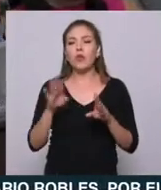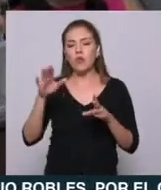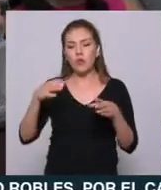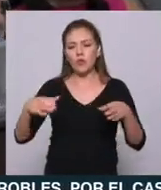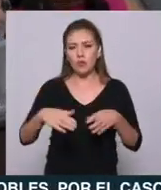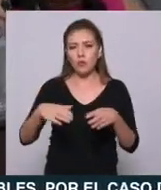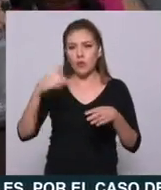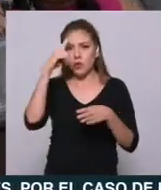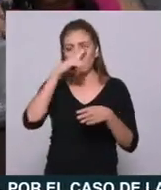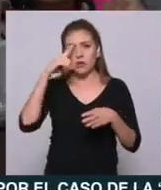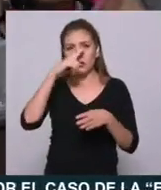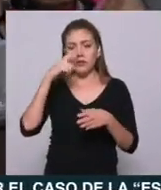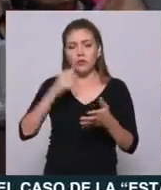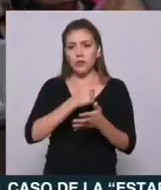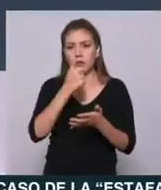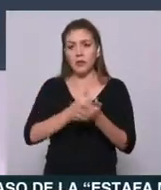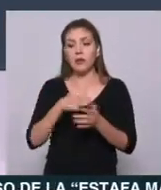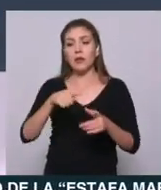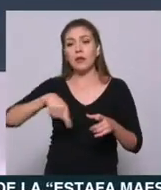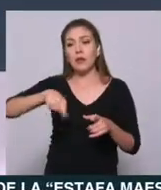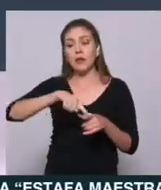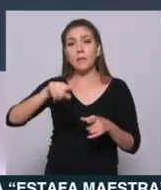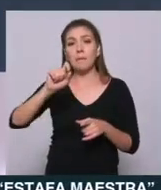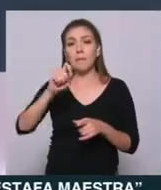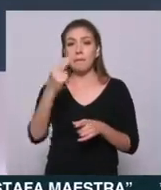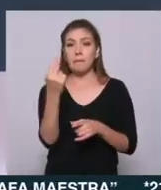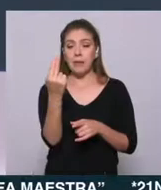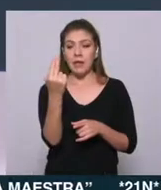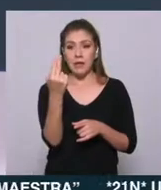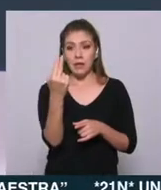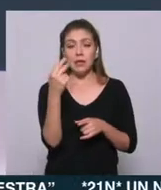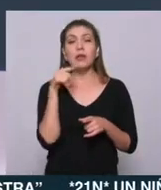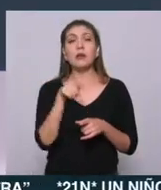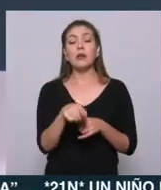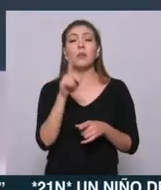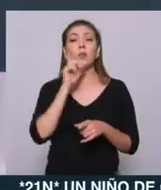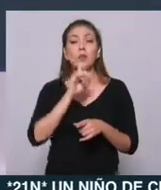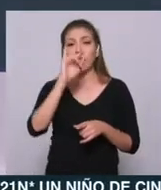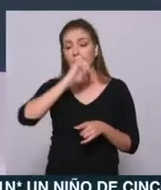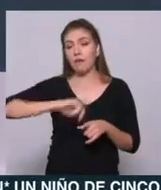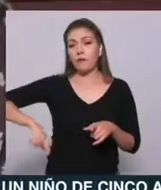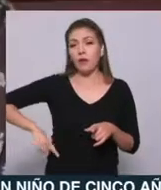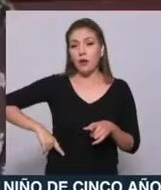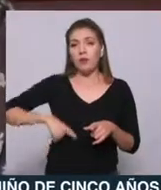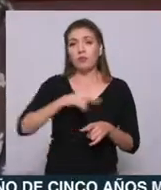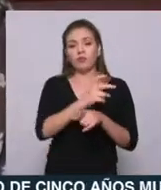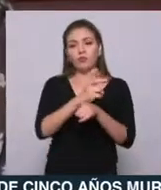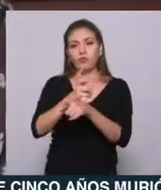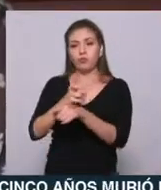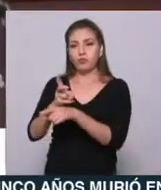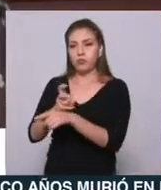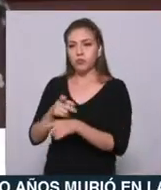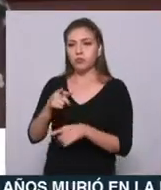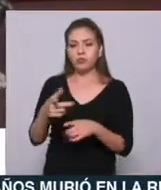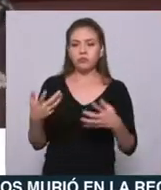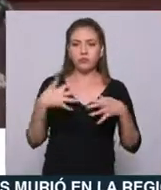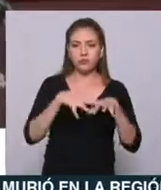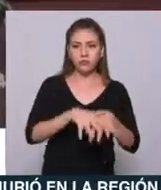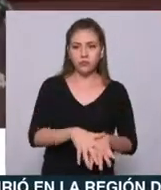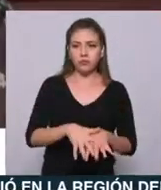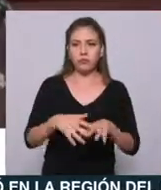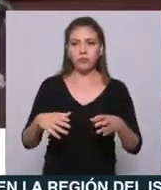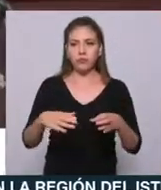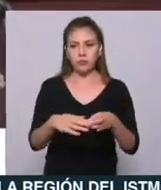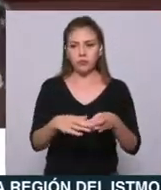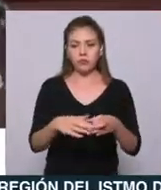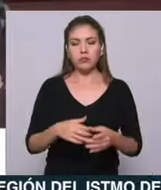deben pertenecer 25 consejeros, y estos serán invitados por la jefa de gobierno de la Ciudad de México. Se integrará al mismo un Consejo